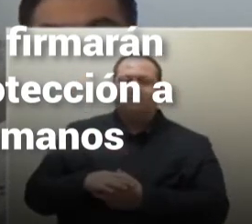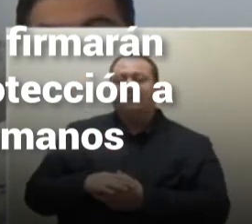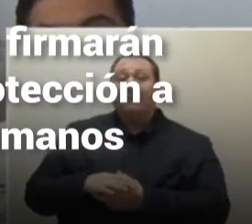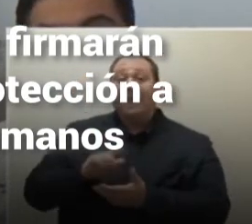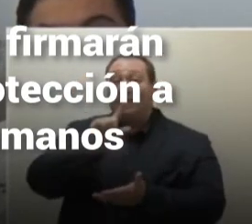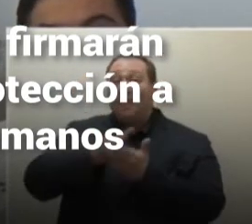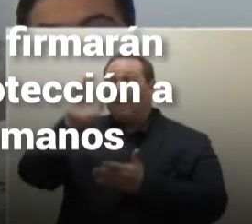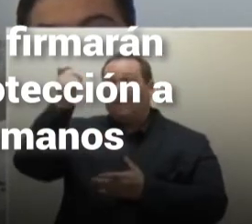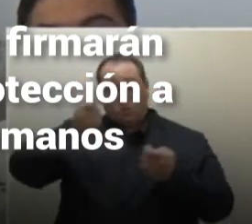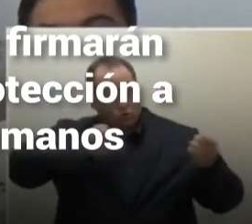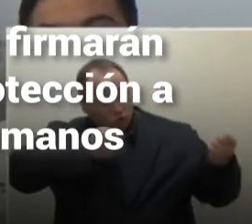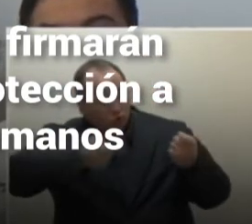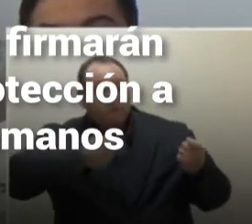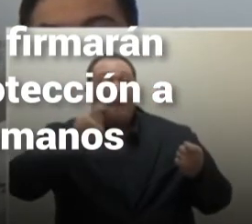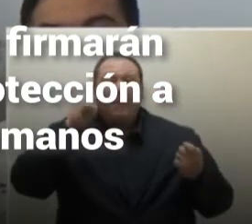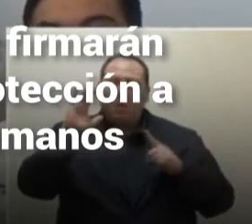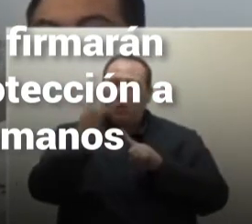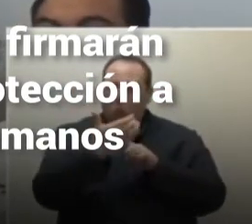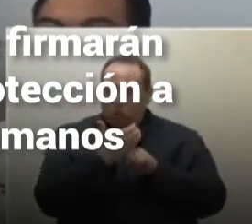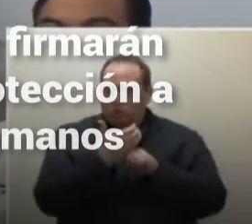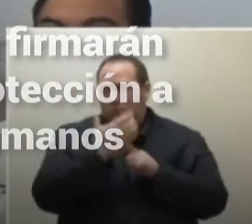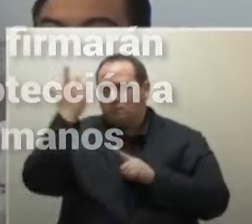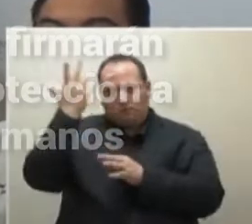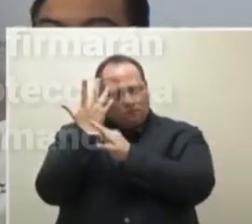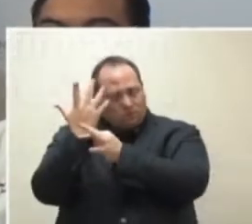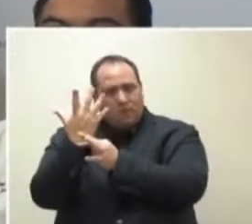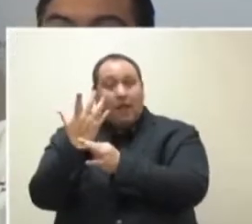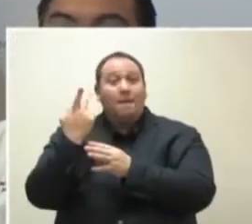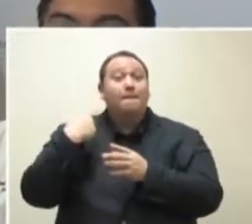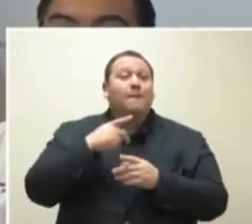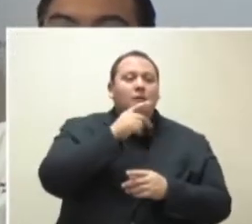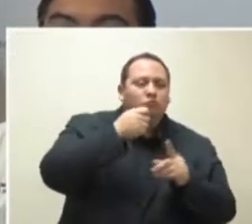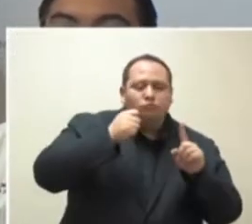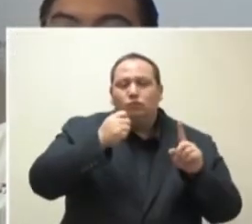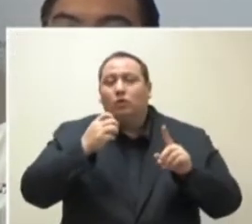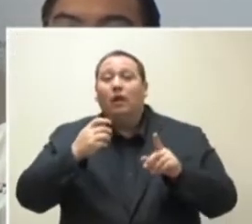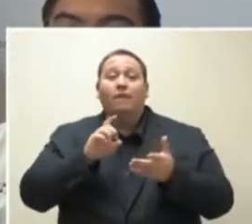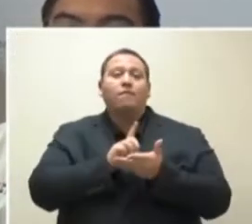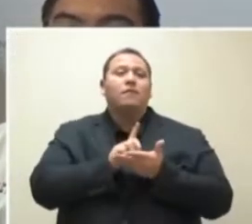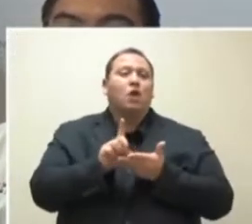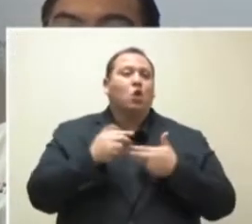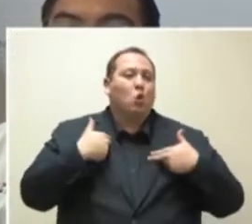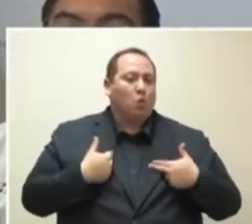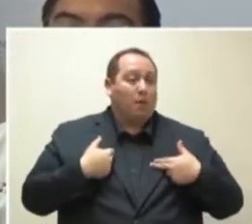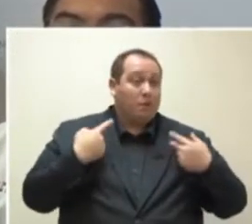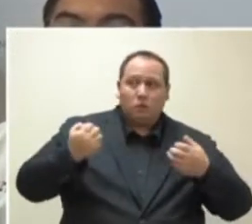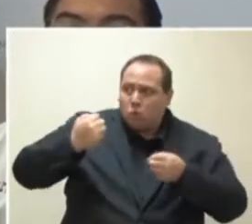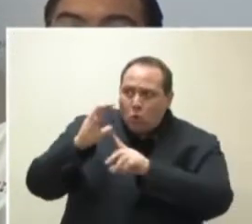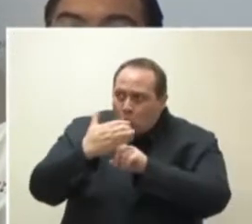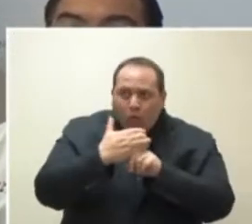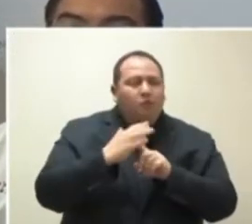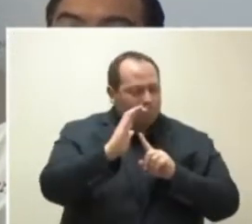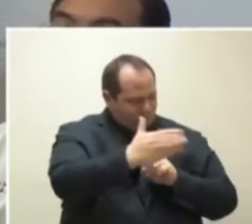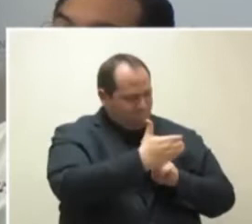Ley Federal de Protección a Periodistas y Defensores de los Derechos Humanos.